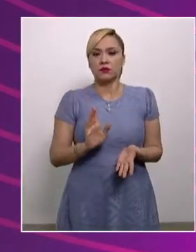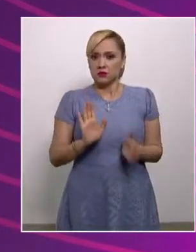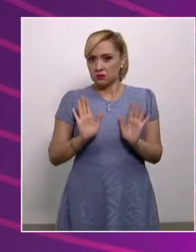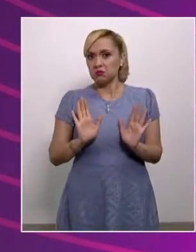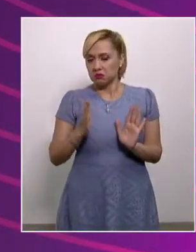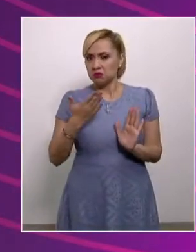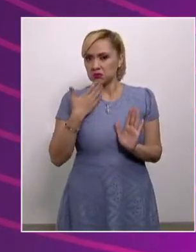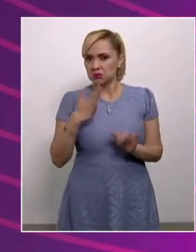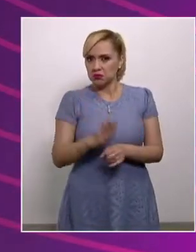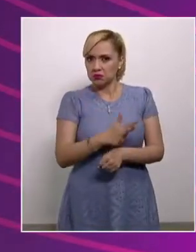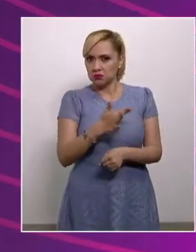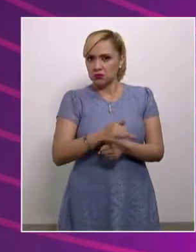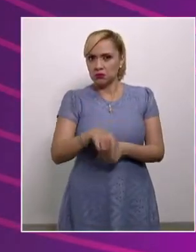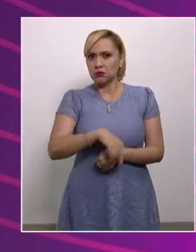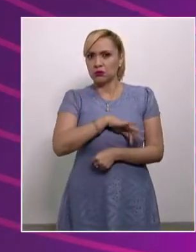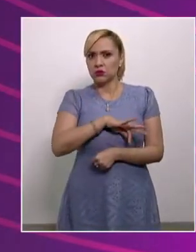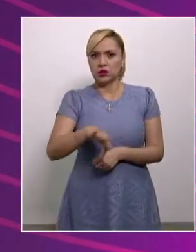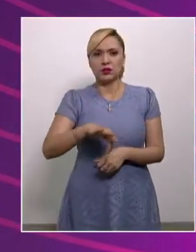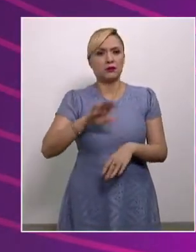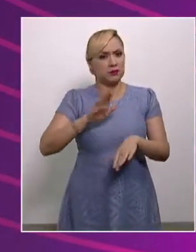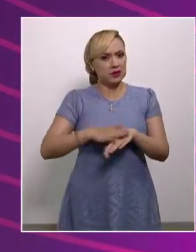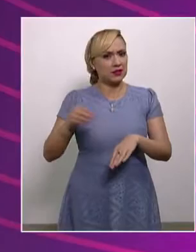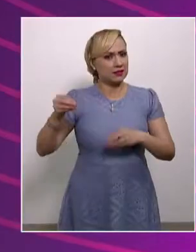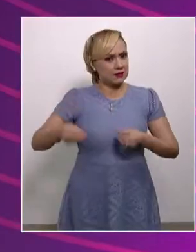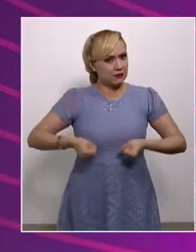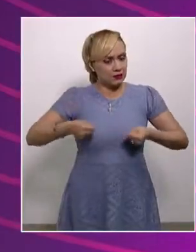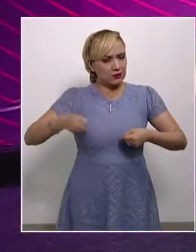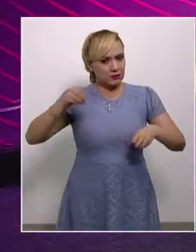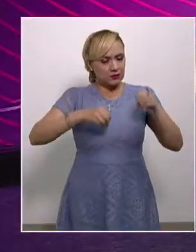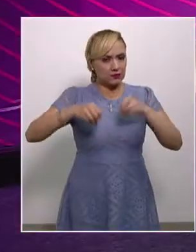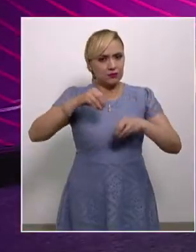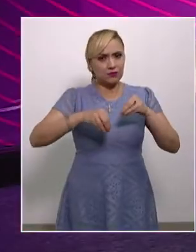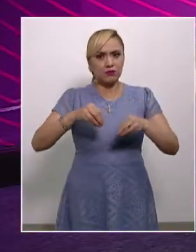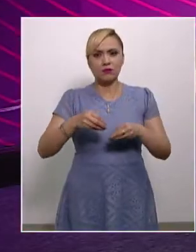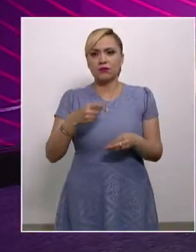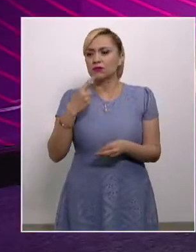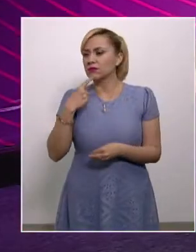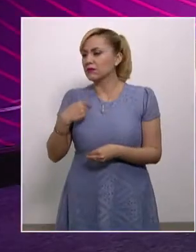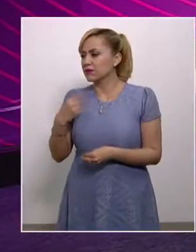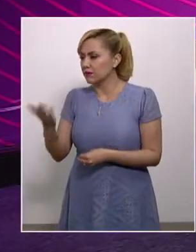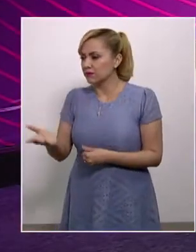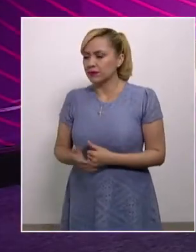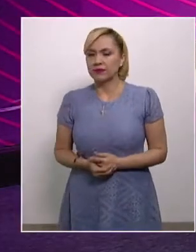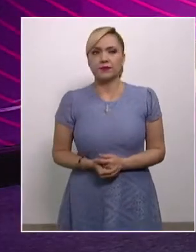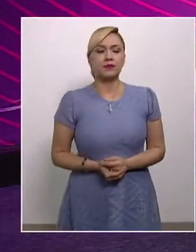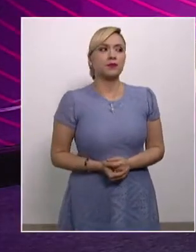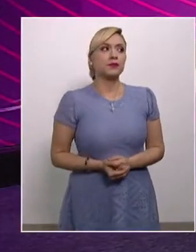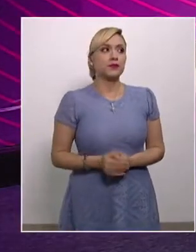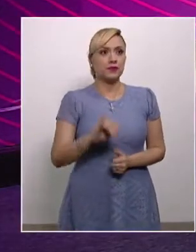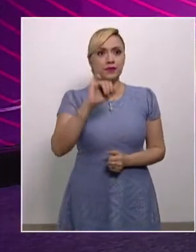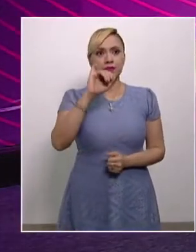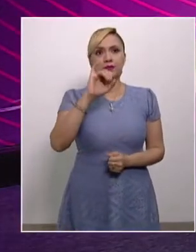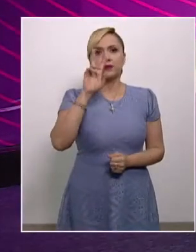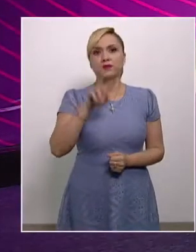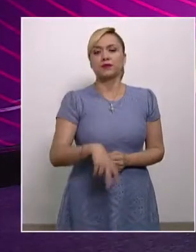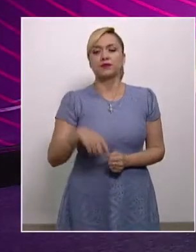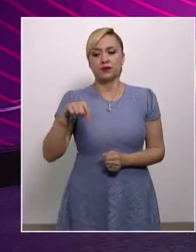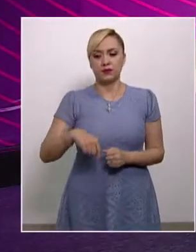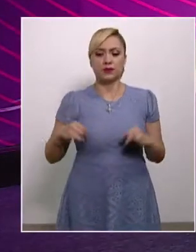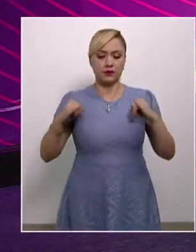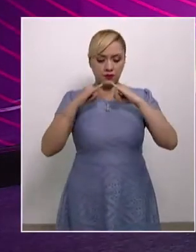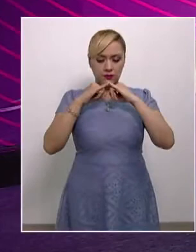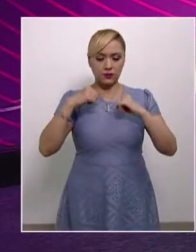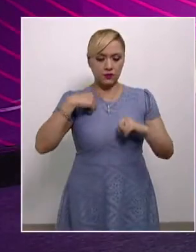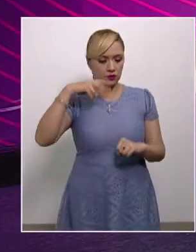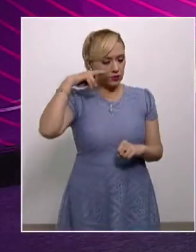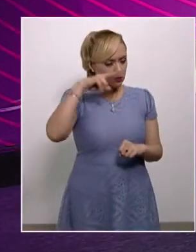instalada y es algo que se puede fortalecer. Desde el IMUMI, ¿qué nos pueden decir de esto, no? Sí, desde el IMUMI, a través de lo que nosotros